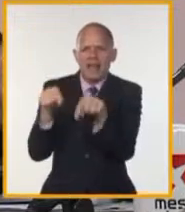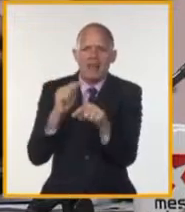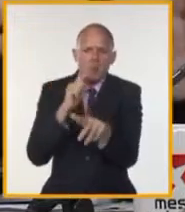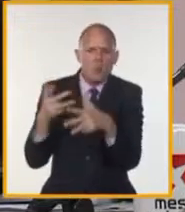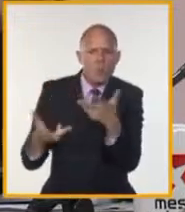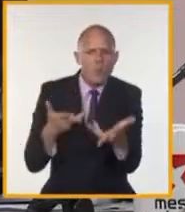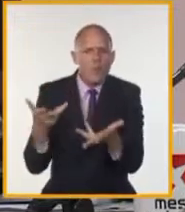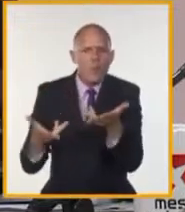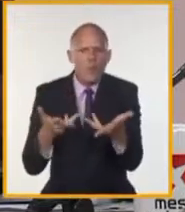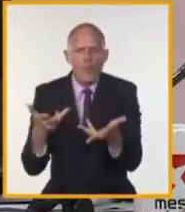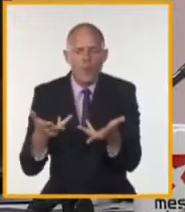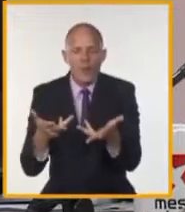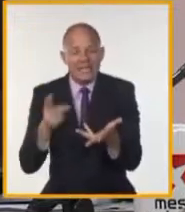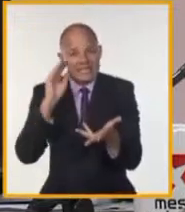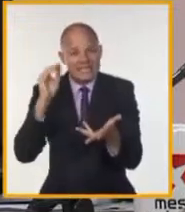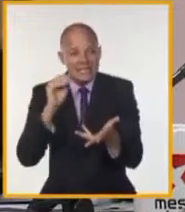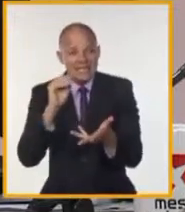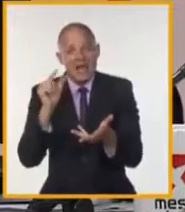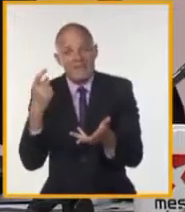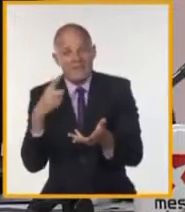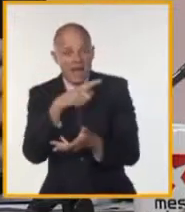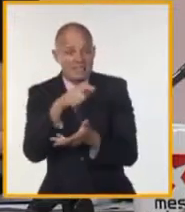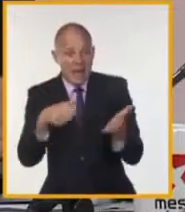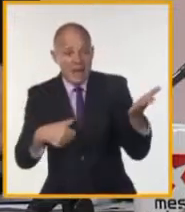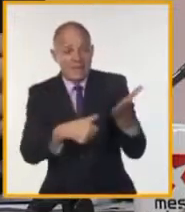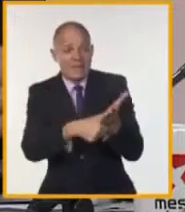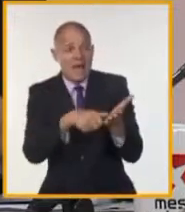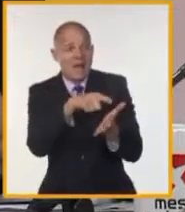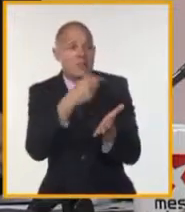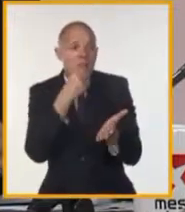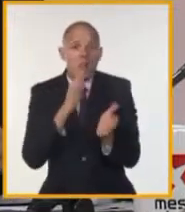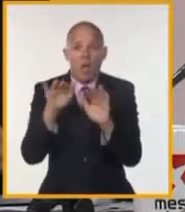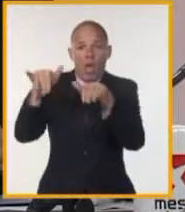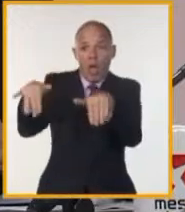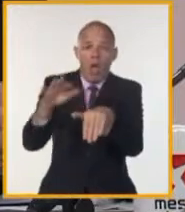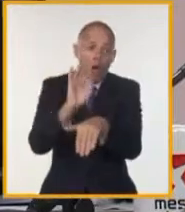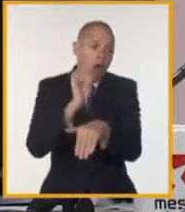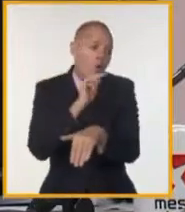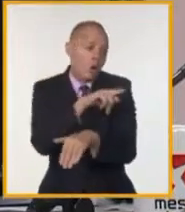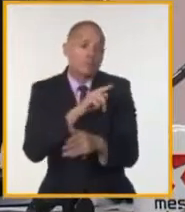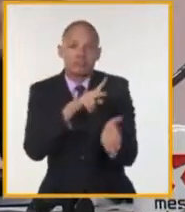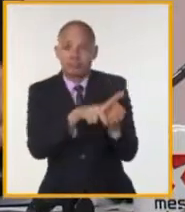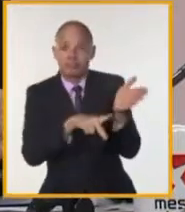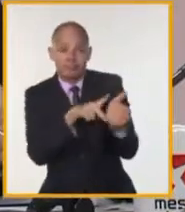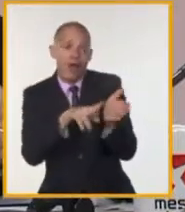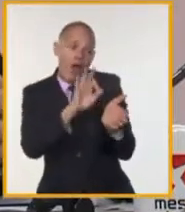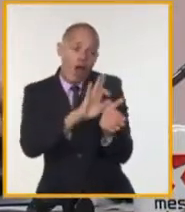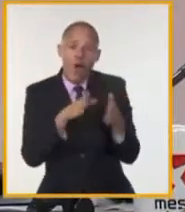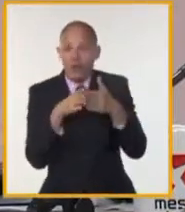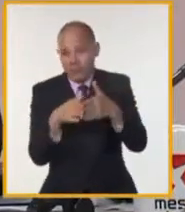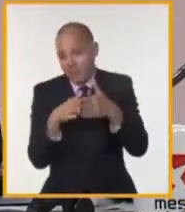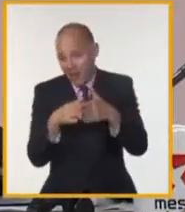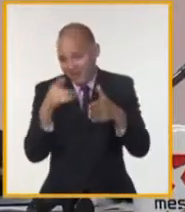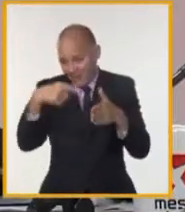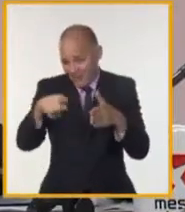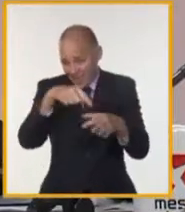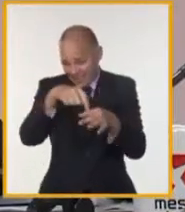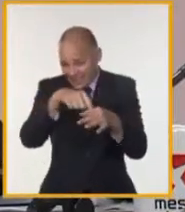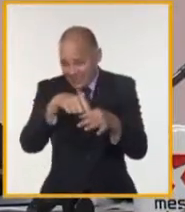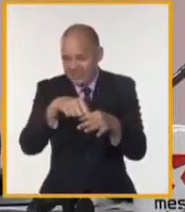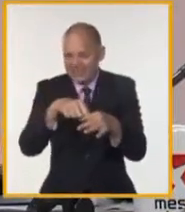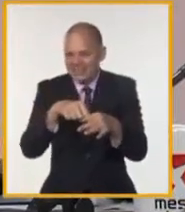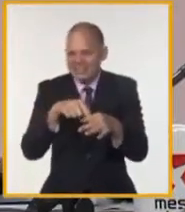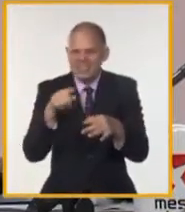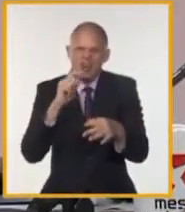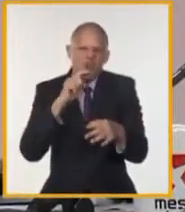también que las personas puedan llegar hasta el ómnibus, hasta el ferrocarril o hasta la transportación marítima hacia la Isla de la Juventud.